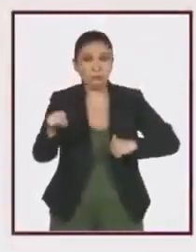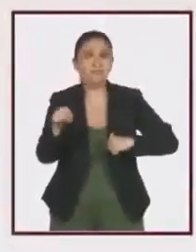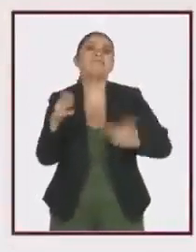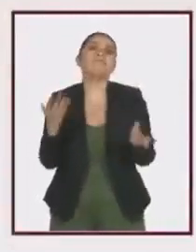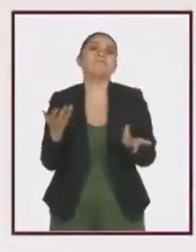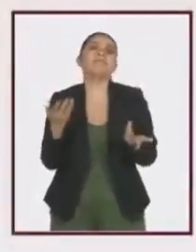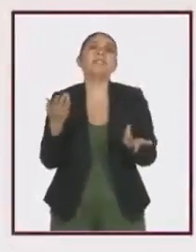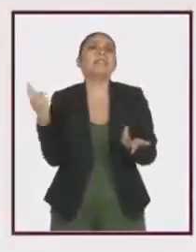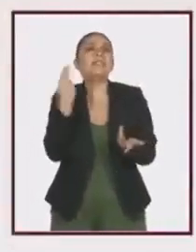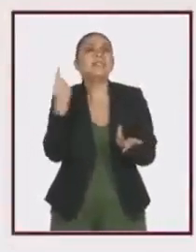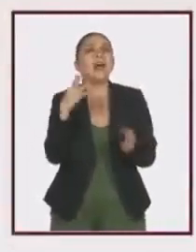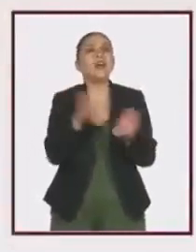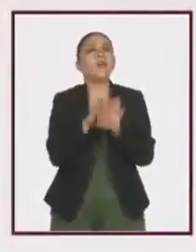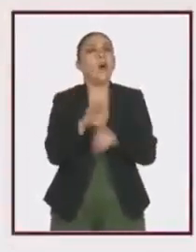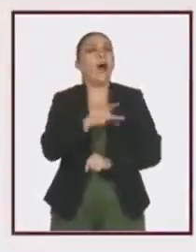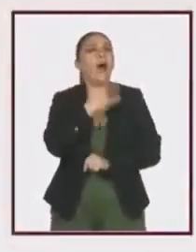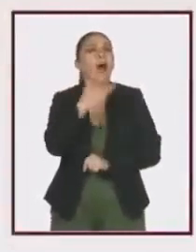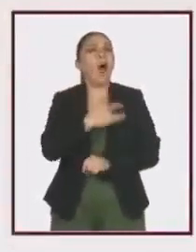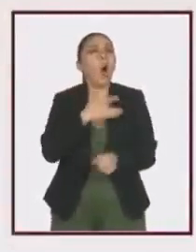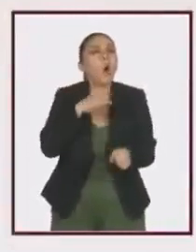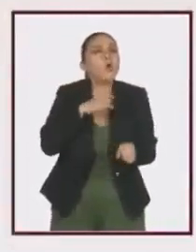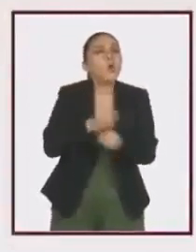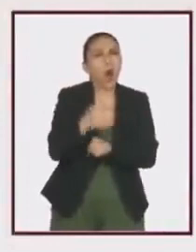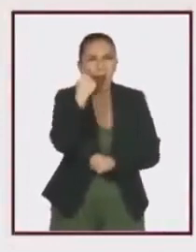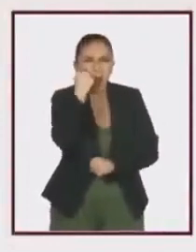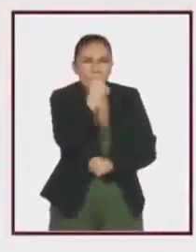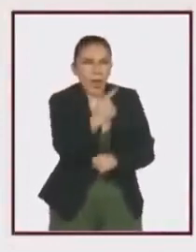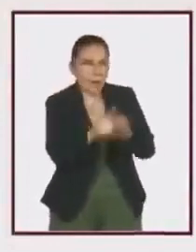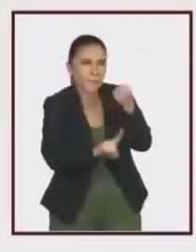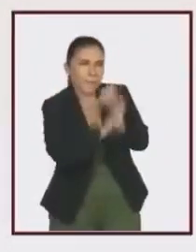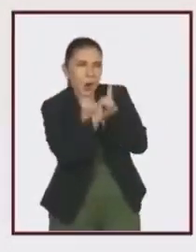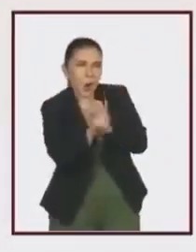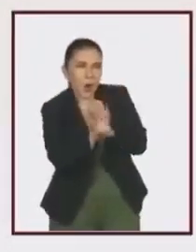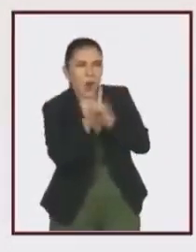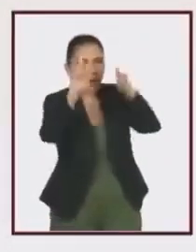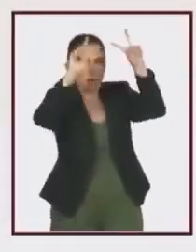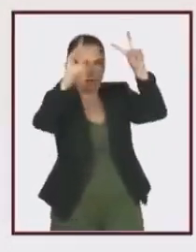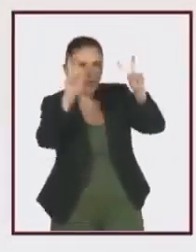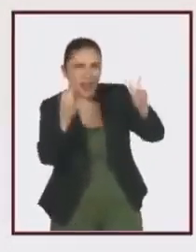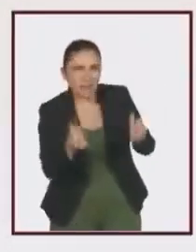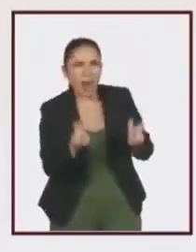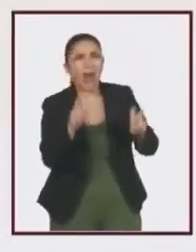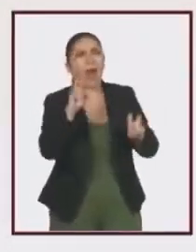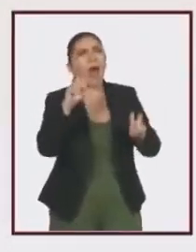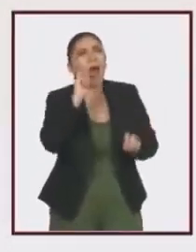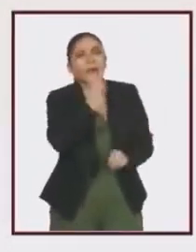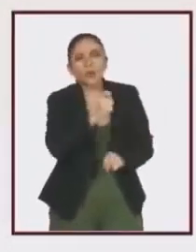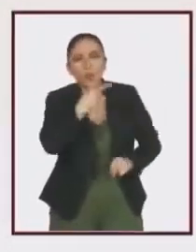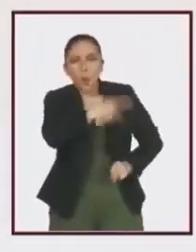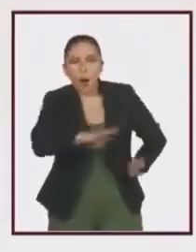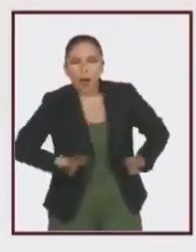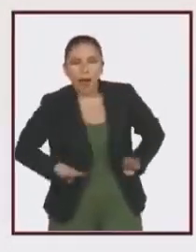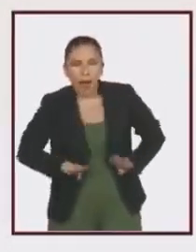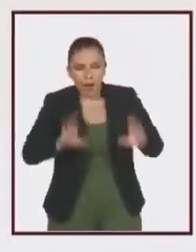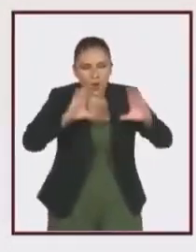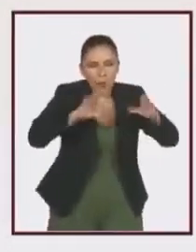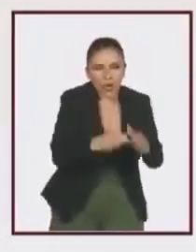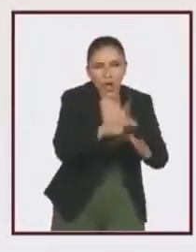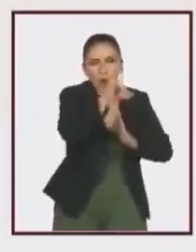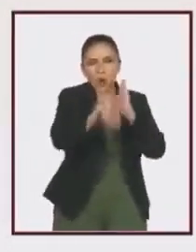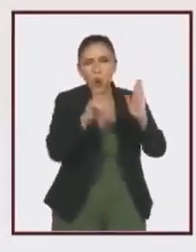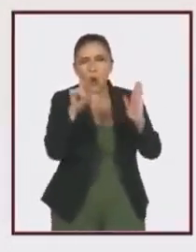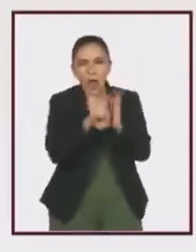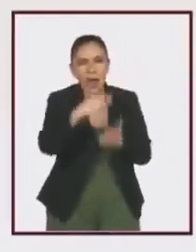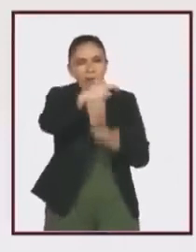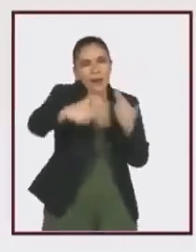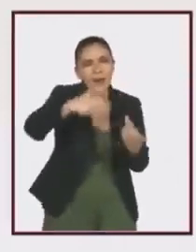maestros incorporen cuáles son las problemáticas, los temas y asuntos comunitarios, locales y regionales